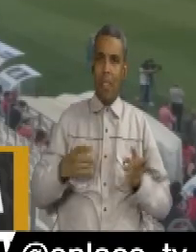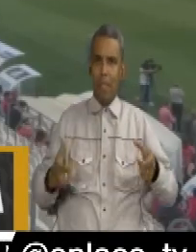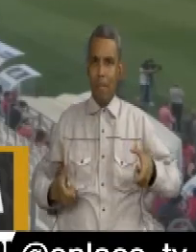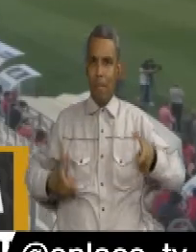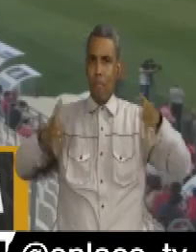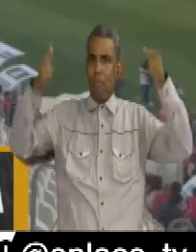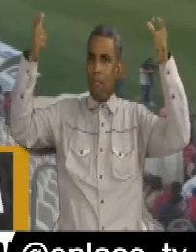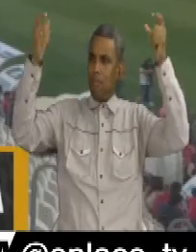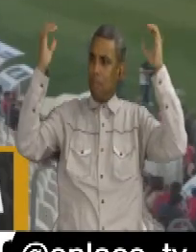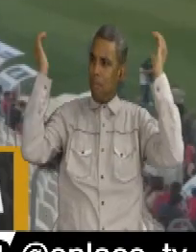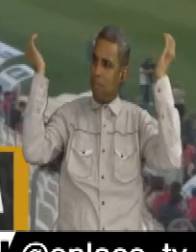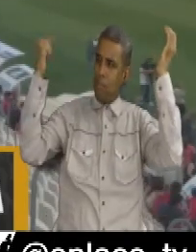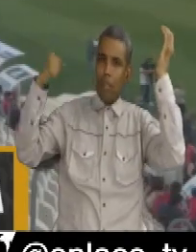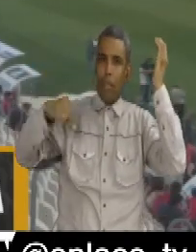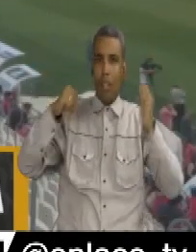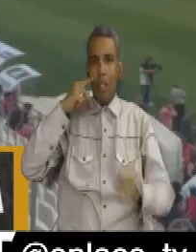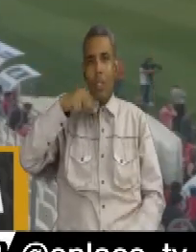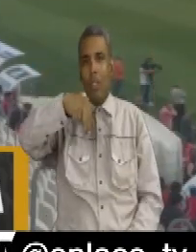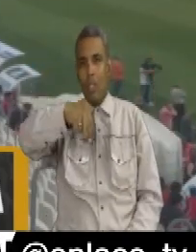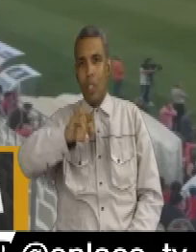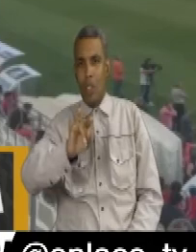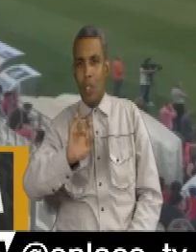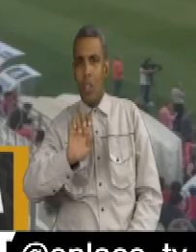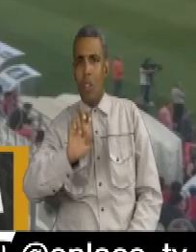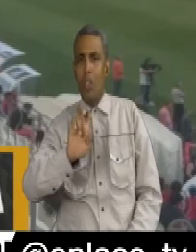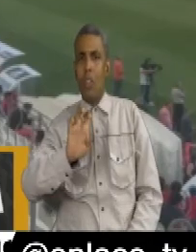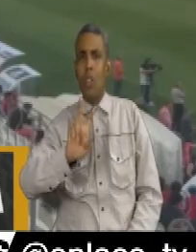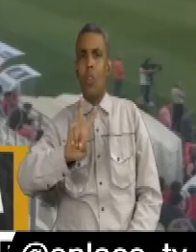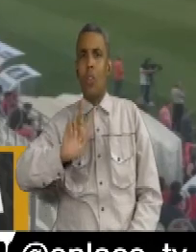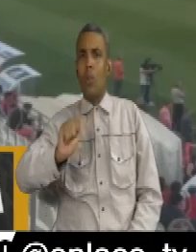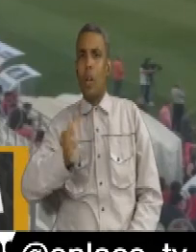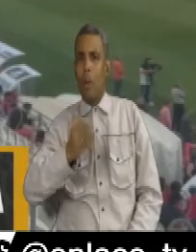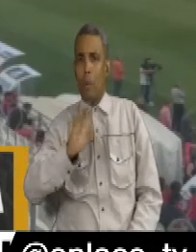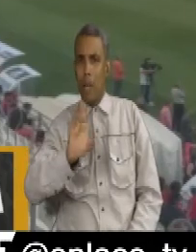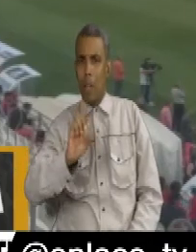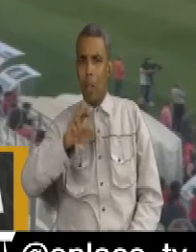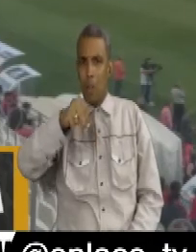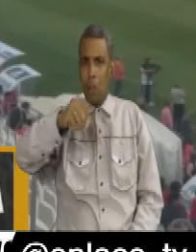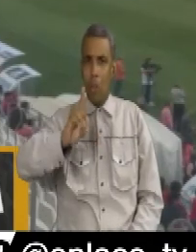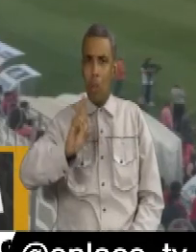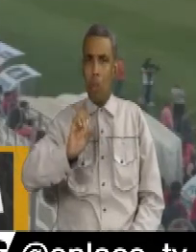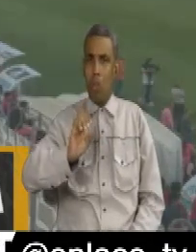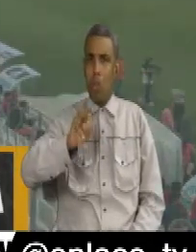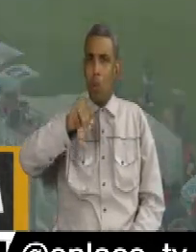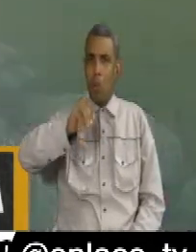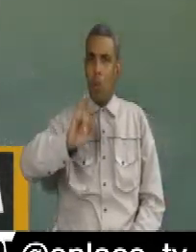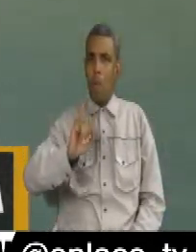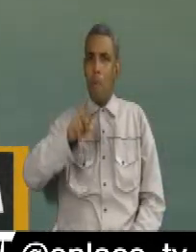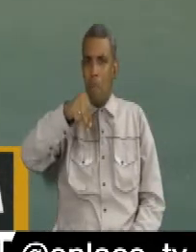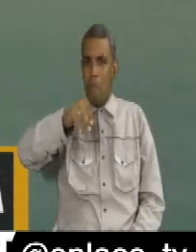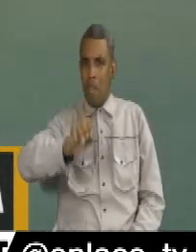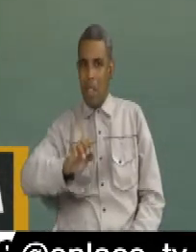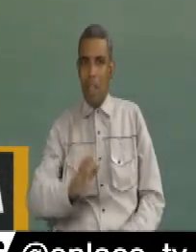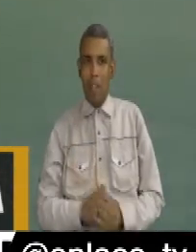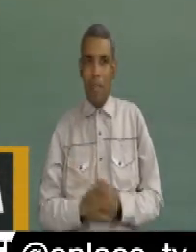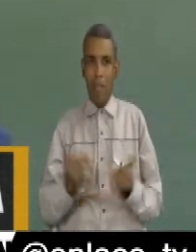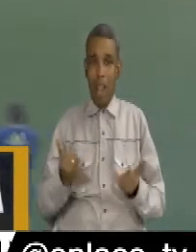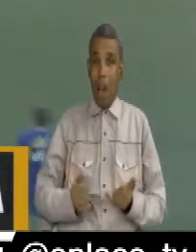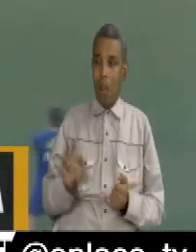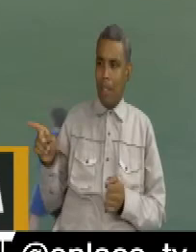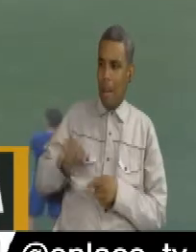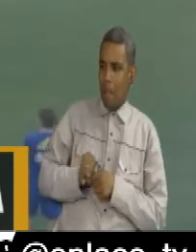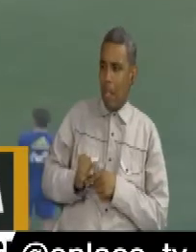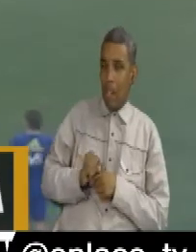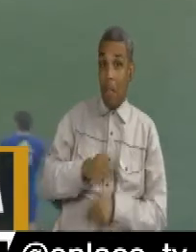Condomina. Estamos ya dentro del escenario deportivo donde ha entrenado Colombia y ahora lo hace la selección de España.